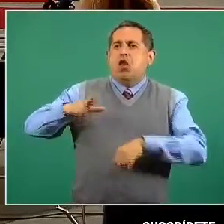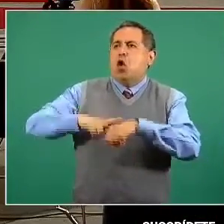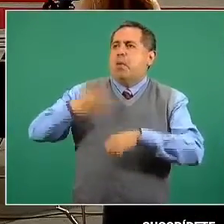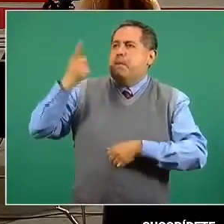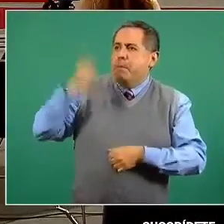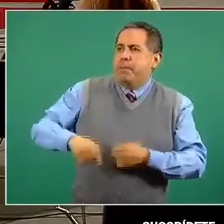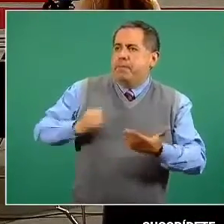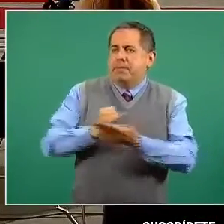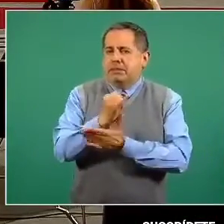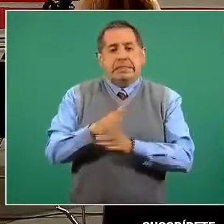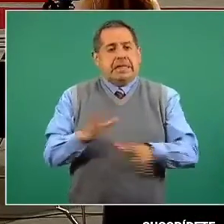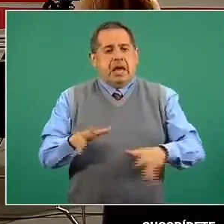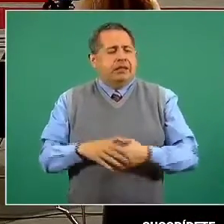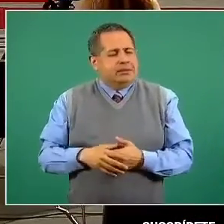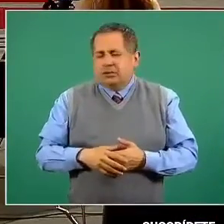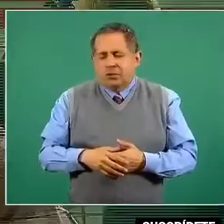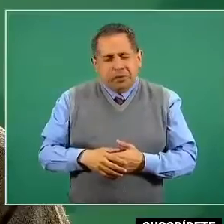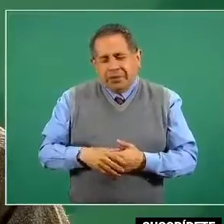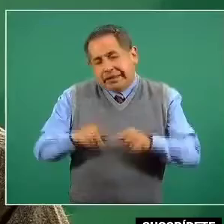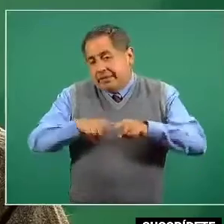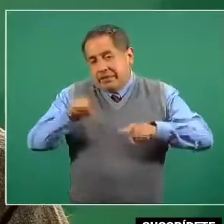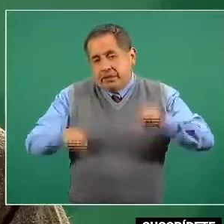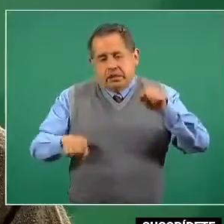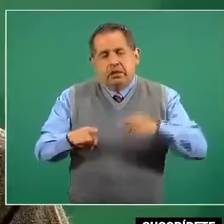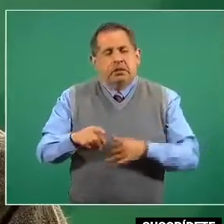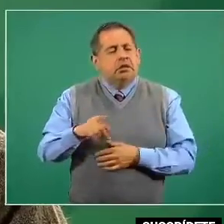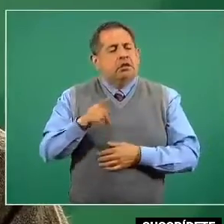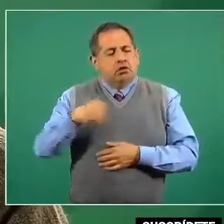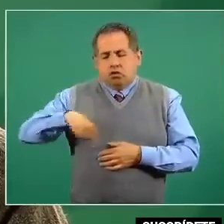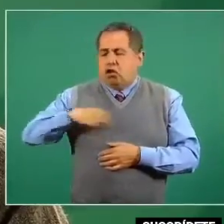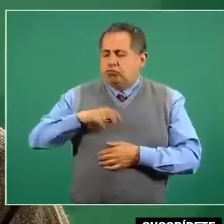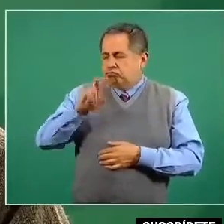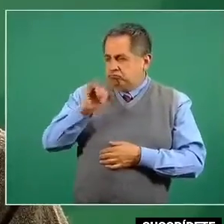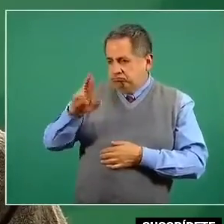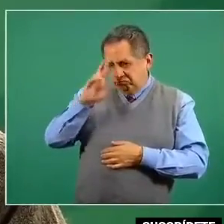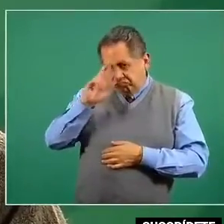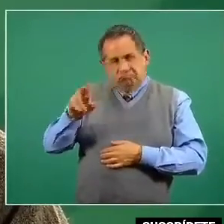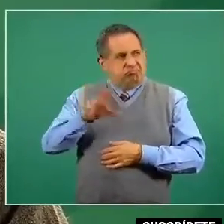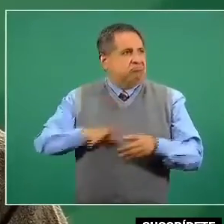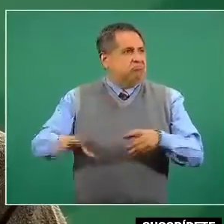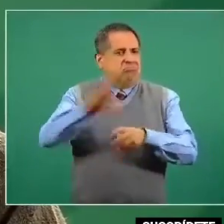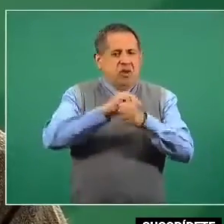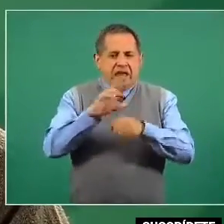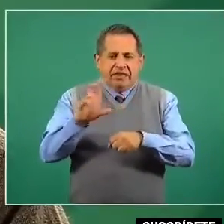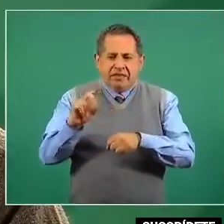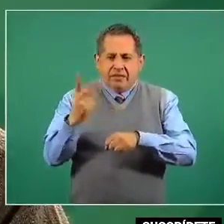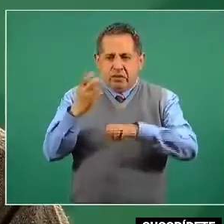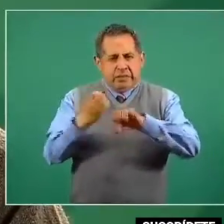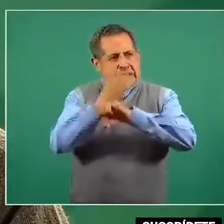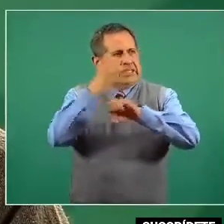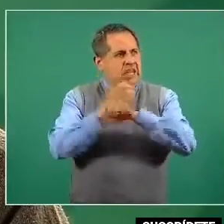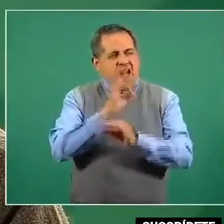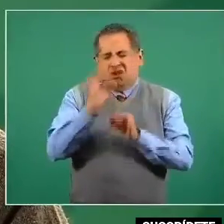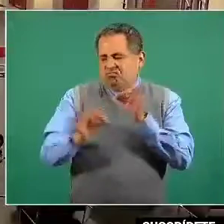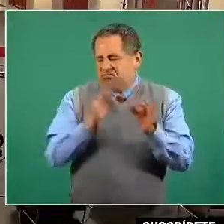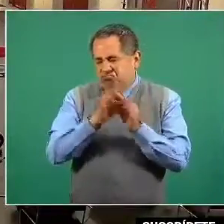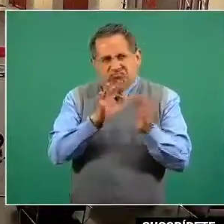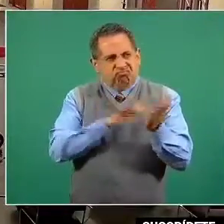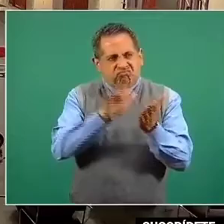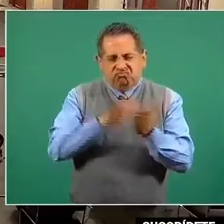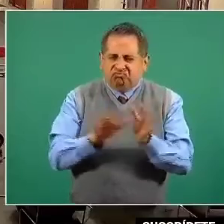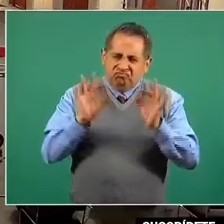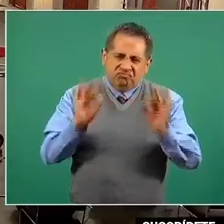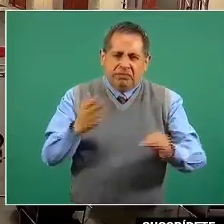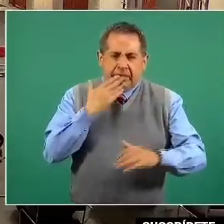y expresamos una y otra vez nuestro completo respaldo a los 32 mandatarios y mandatarias estatales.